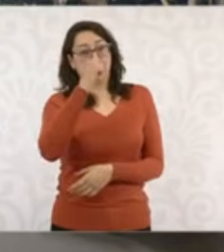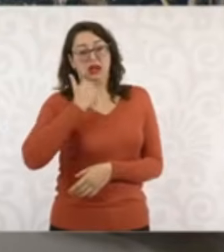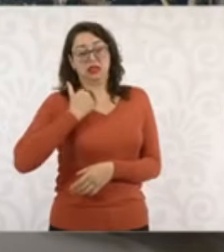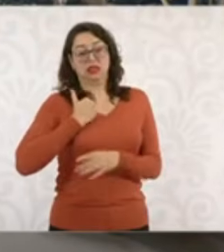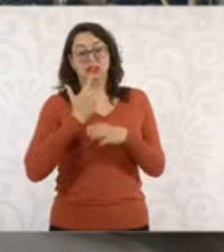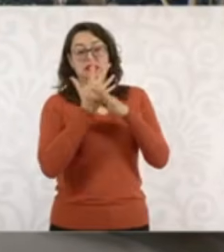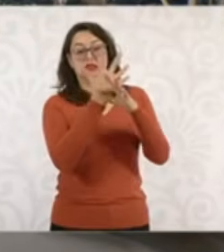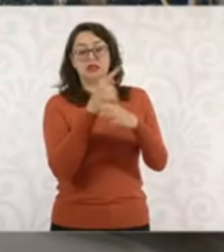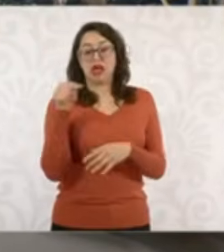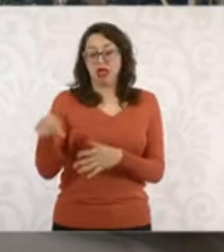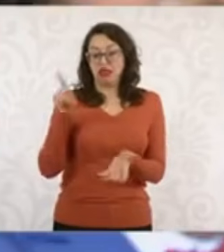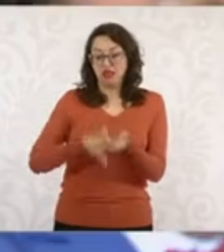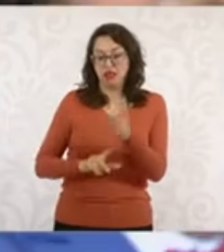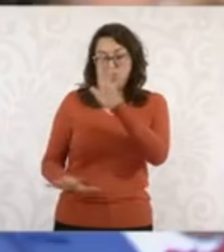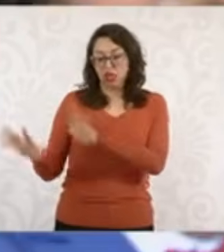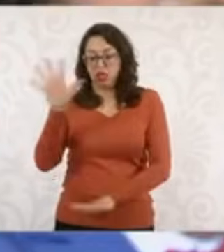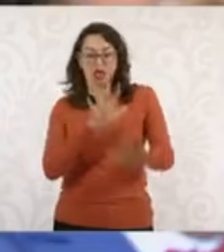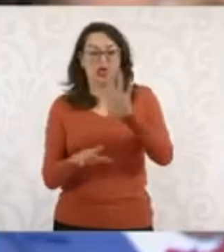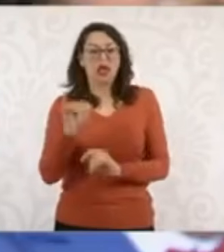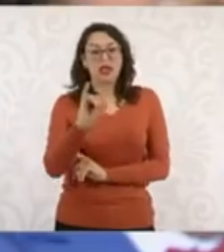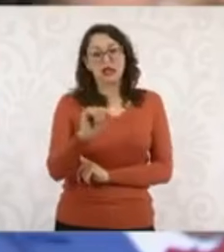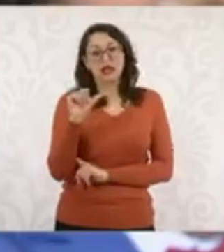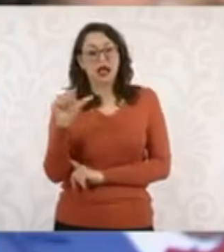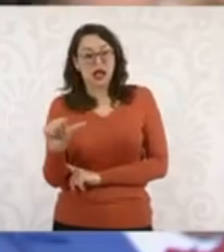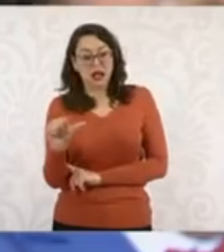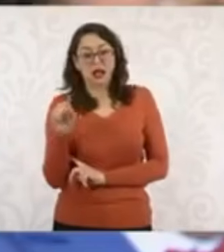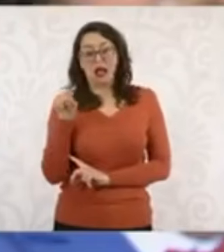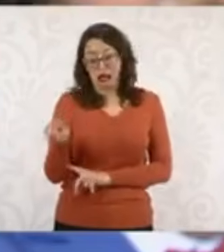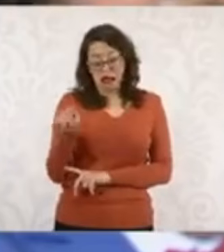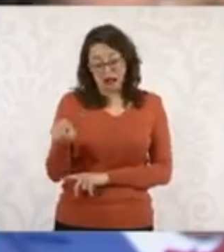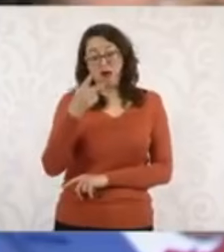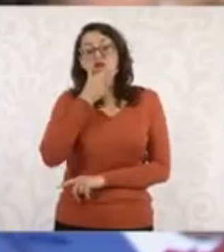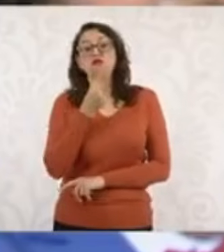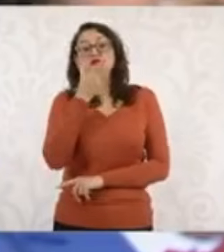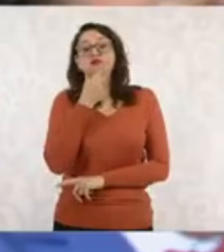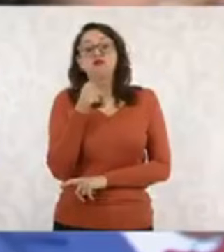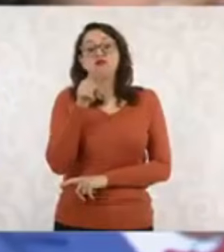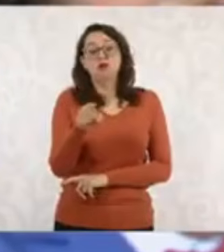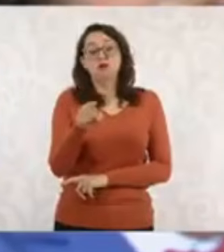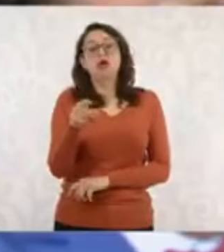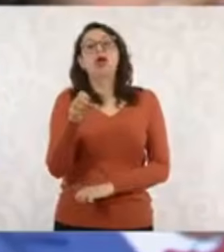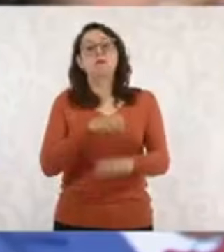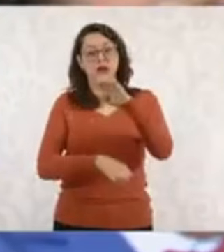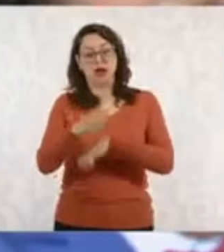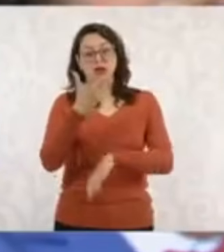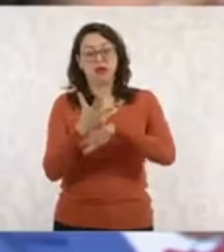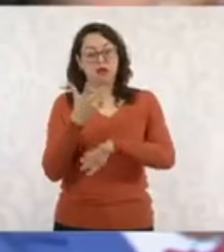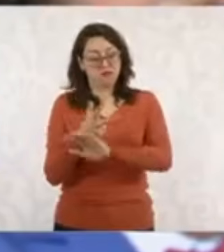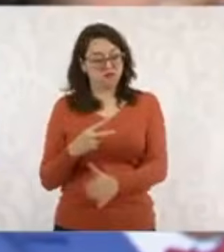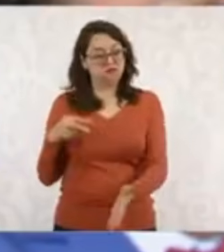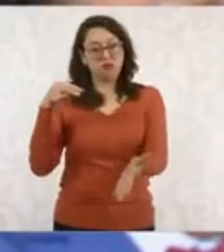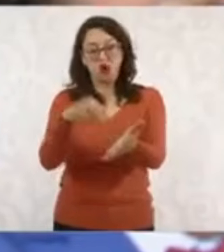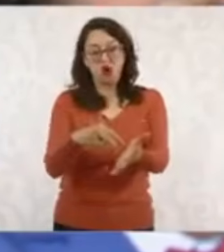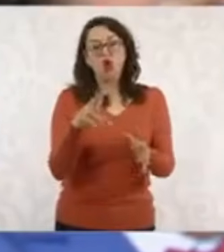que se manejó con inteligencia artificial y que se presentó en la antigua sede de la Embajada norteamericana.